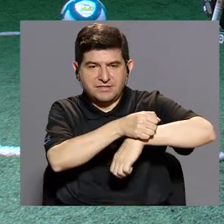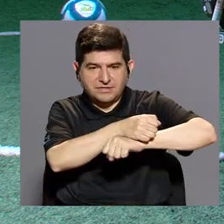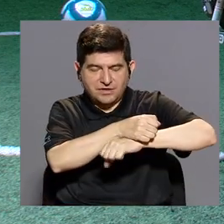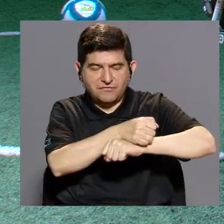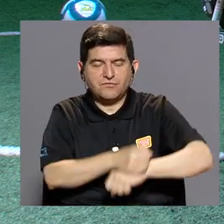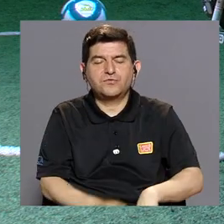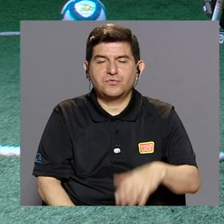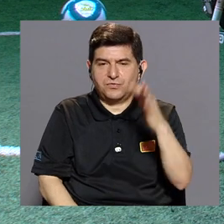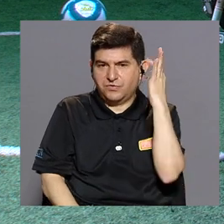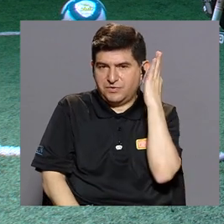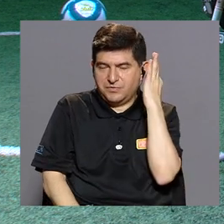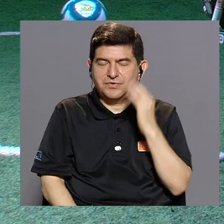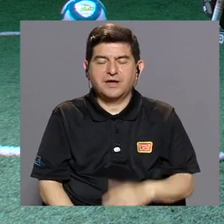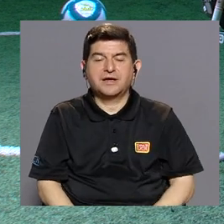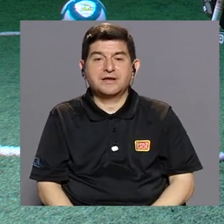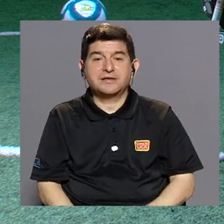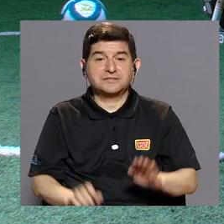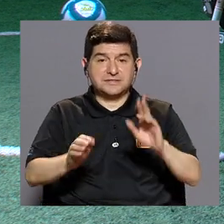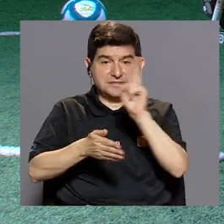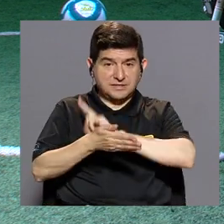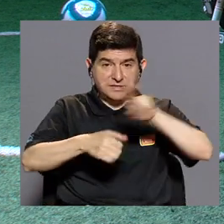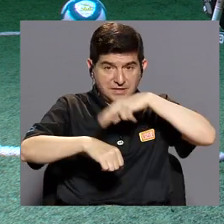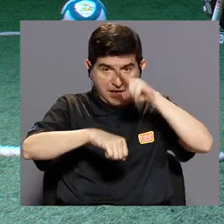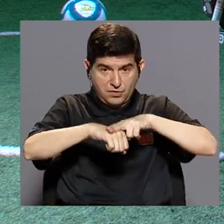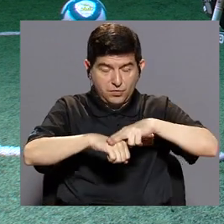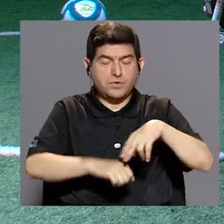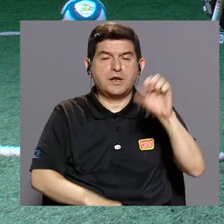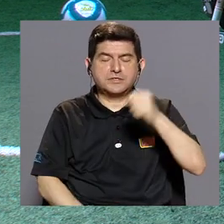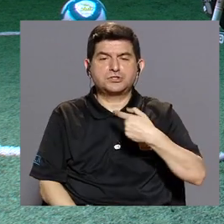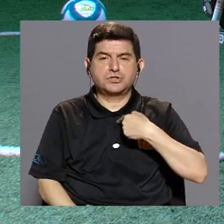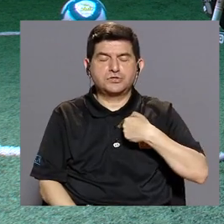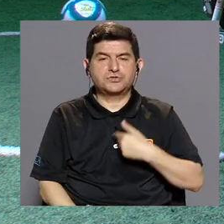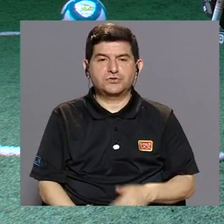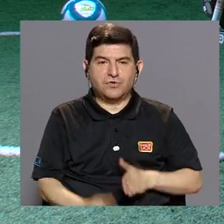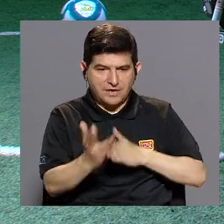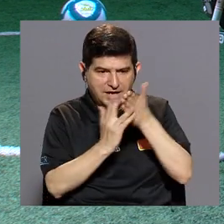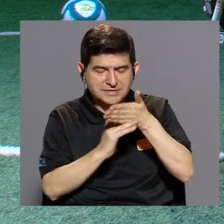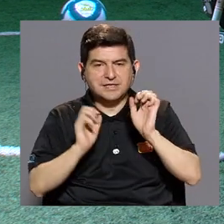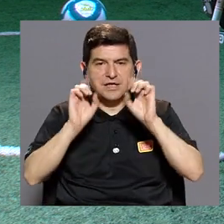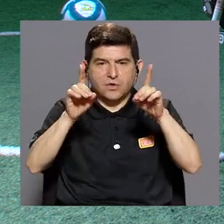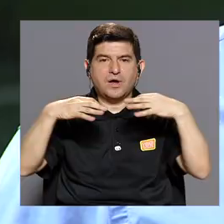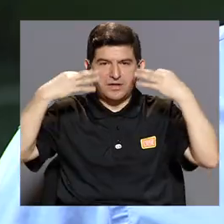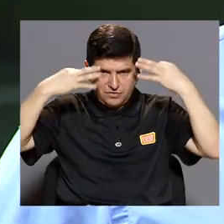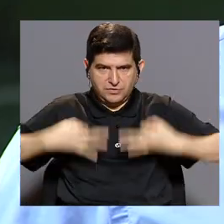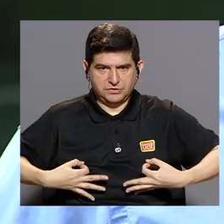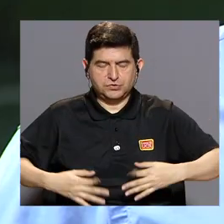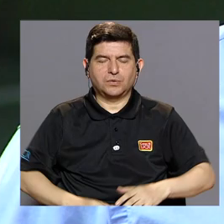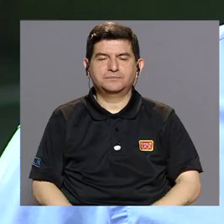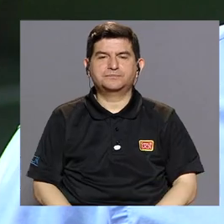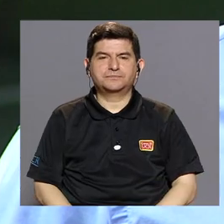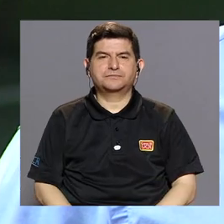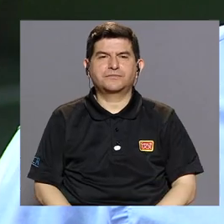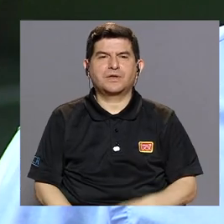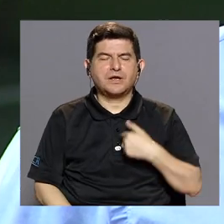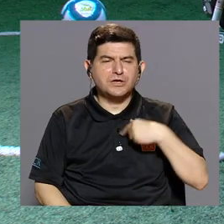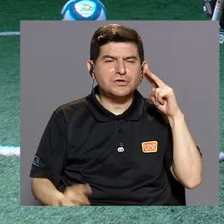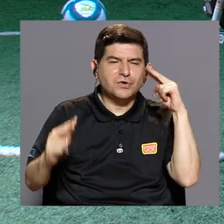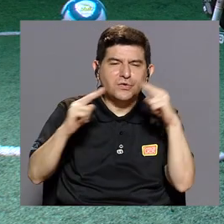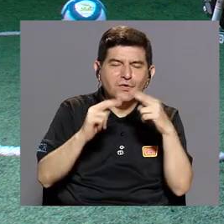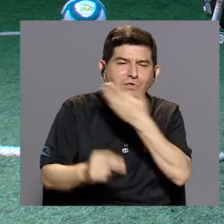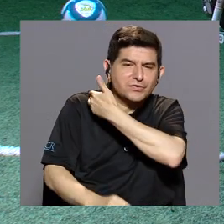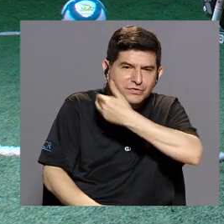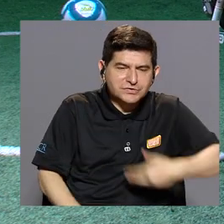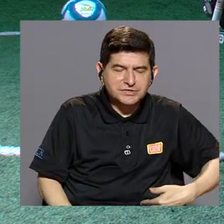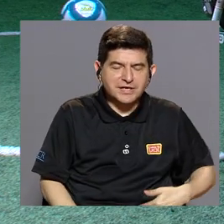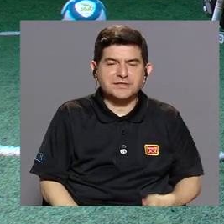femenino de la Universidad Nacional. Sí, entro a Educación Física, ¿verdad? Y de hecho estaba conociendo Heredia, el día